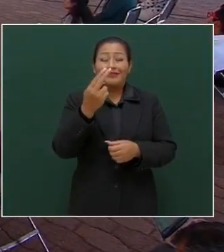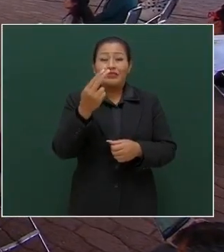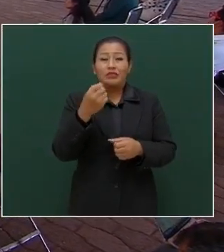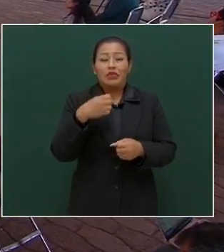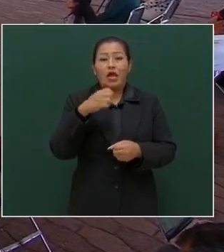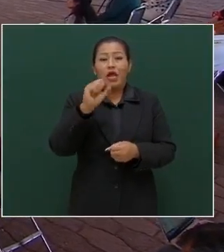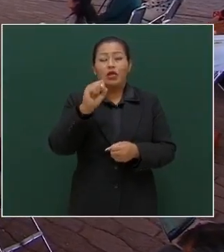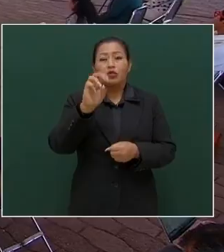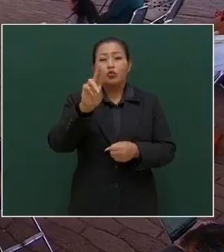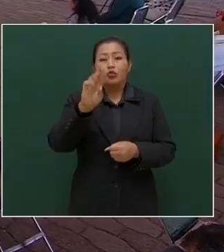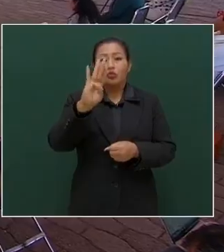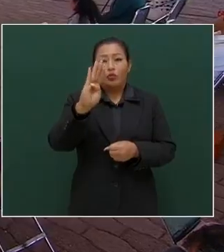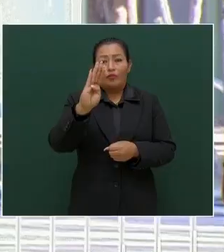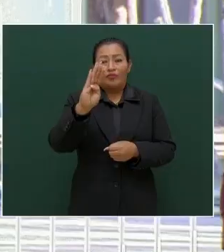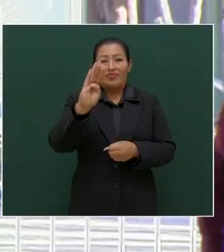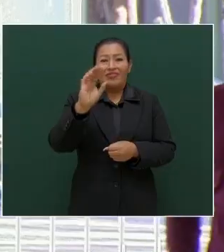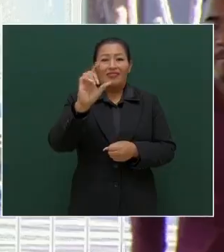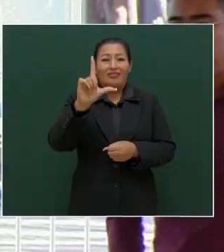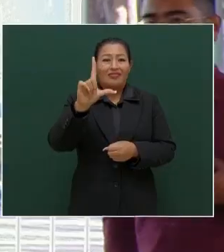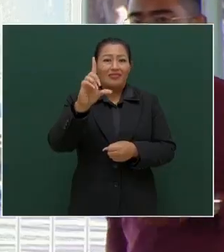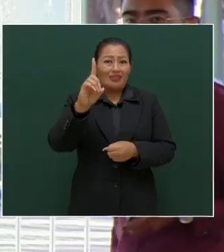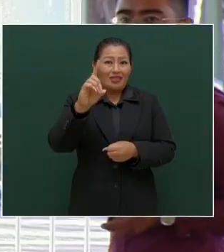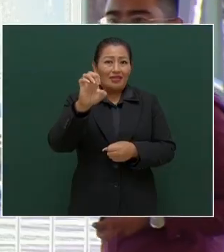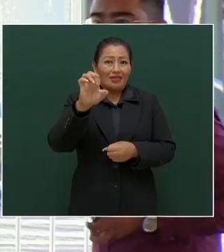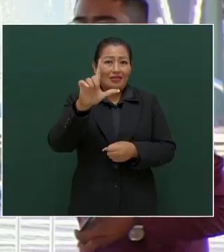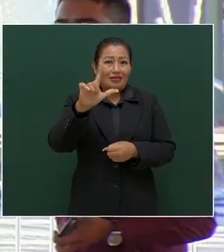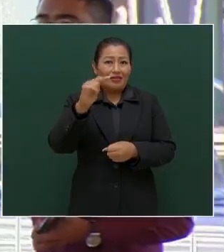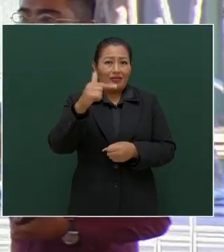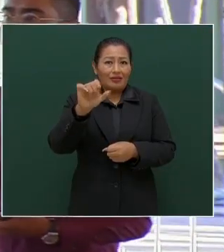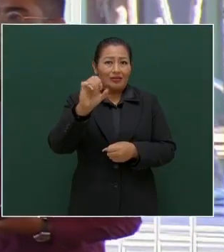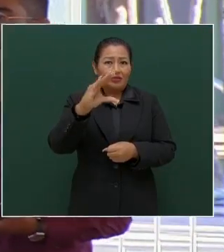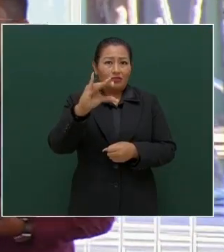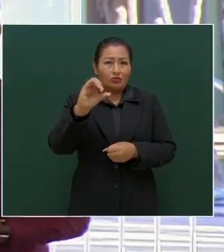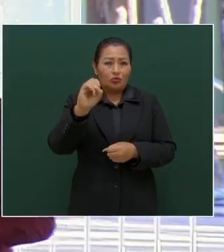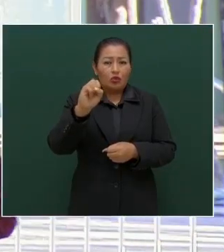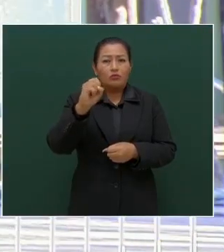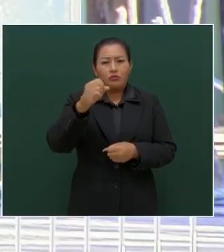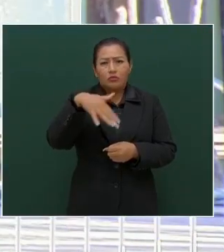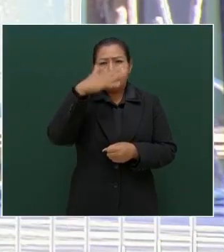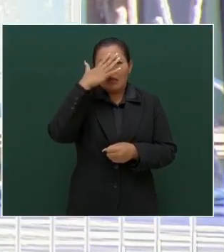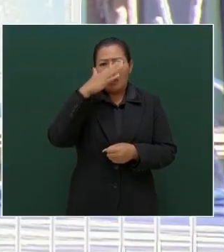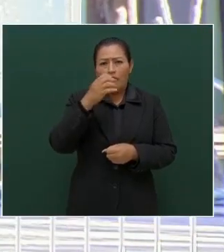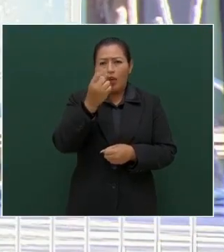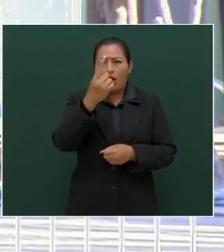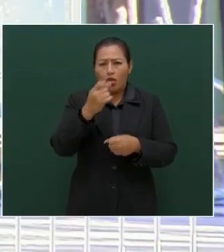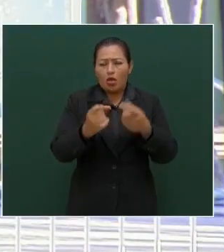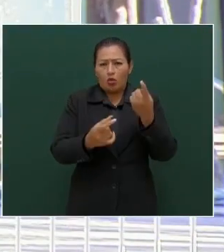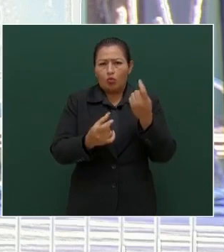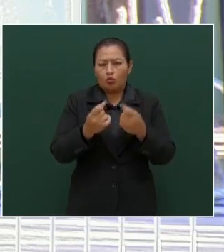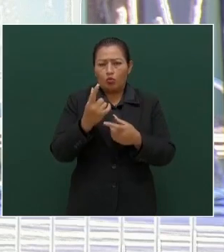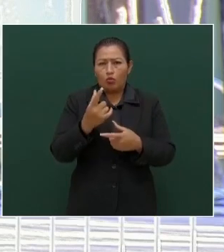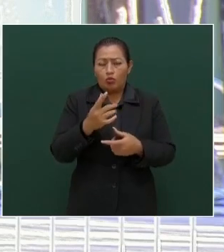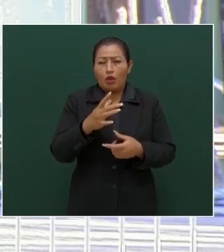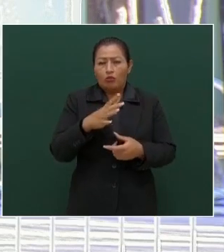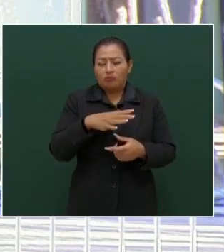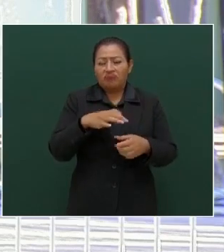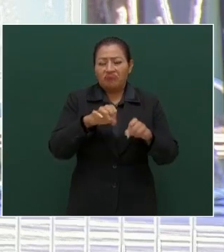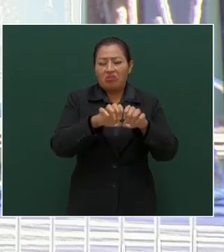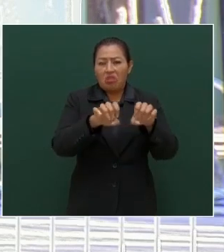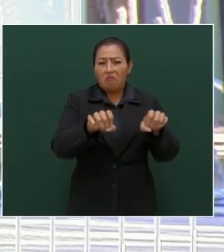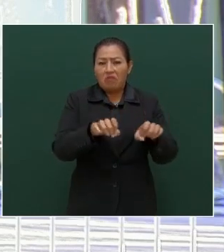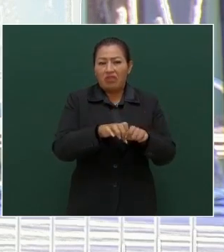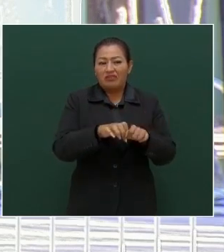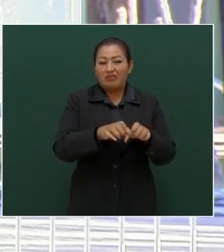subdelegación de la Profeco aquí en Ciudad Obregón, porque bueno, usted sabe que hay compañías que lamentablemente tienden a abusar de los consumidores, de